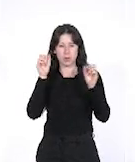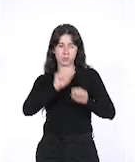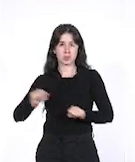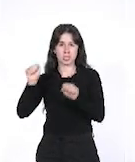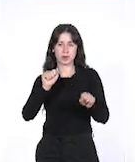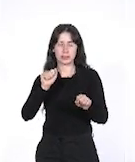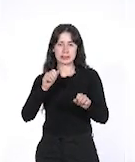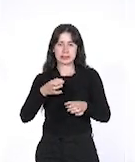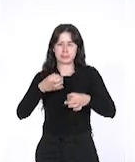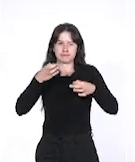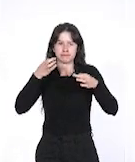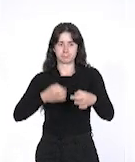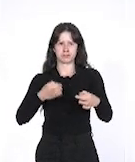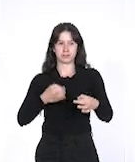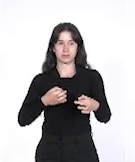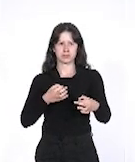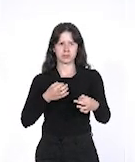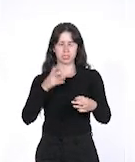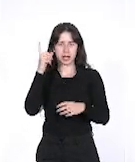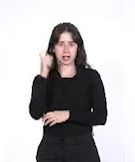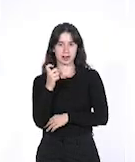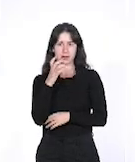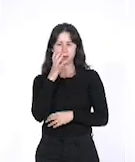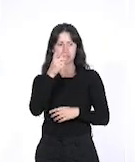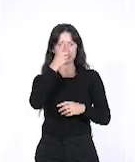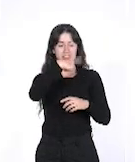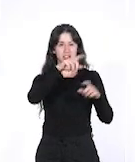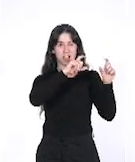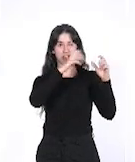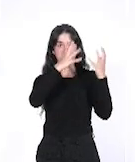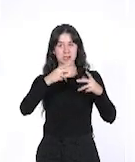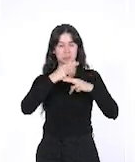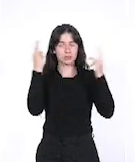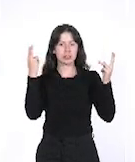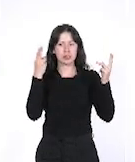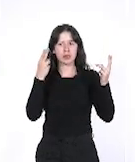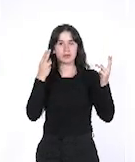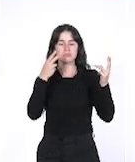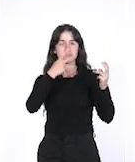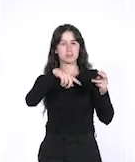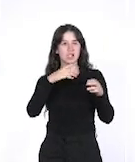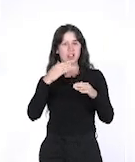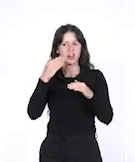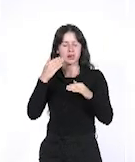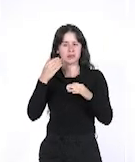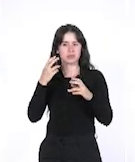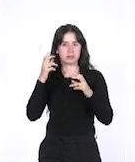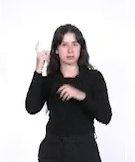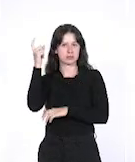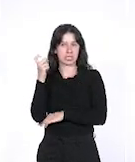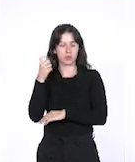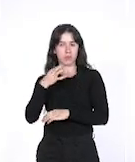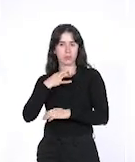sin embargo las administraciones que habéis participado habéis sido capaces de superar todas esas rigideces de hacer compatibles